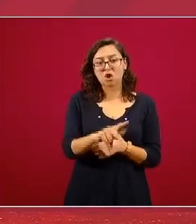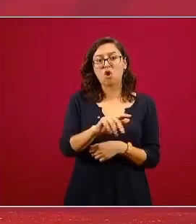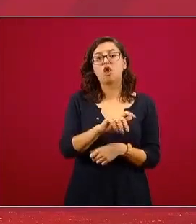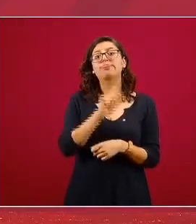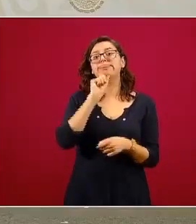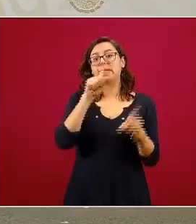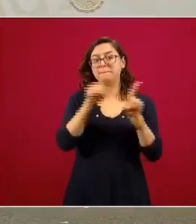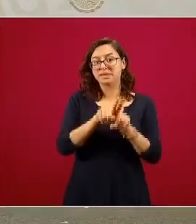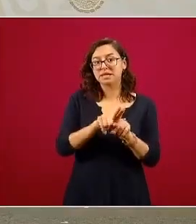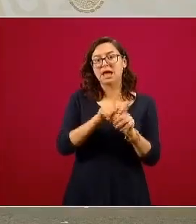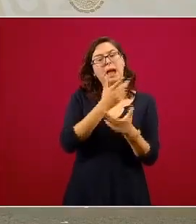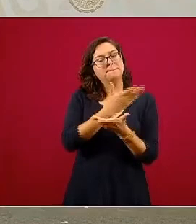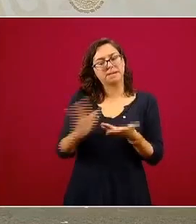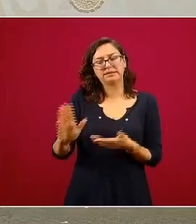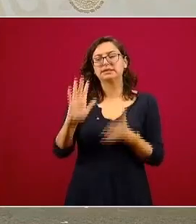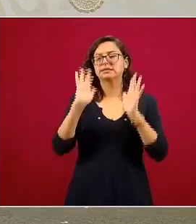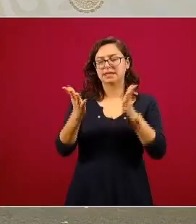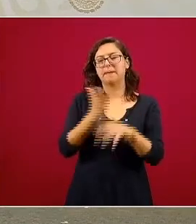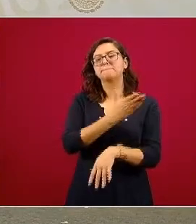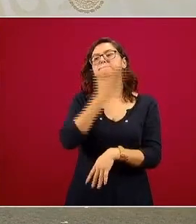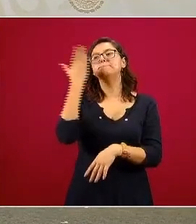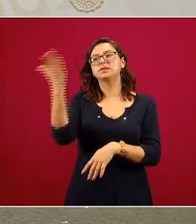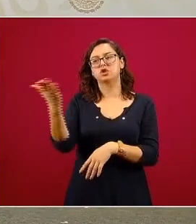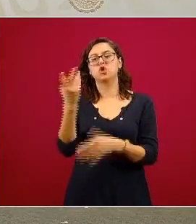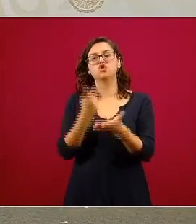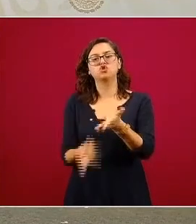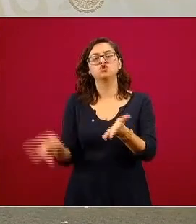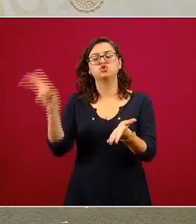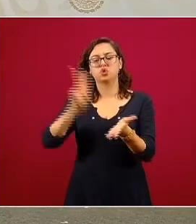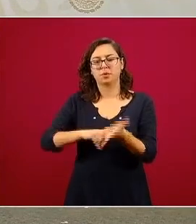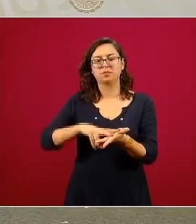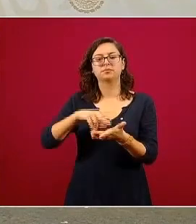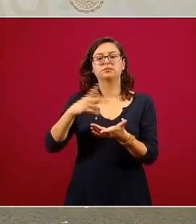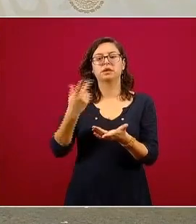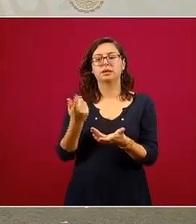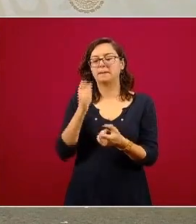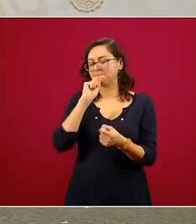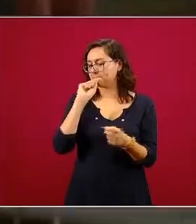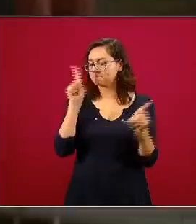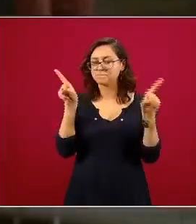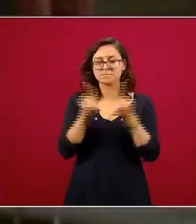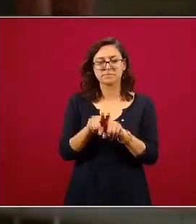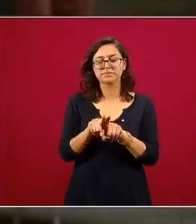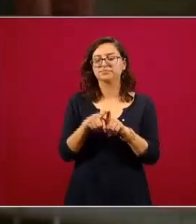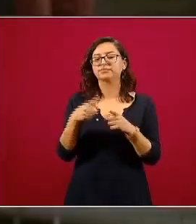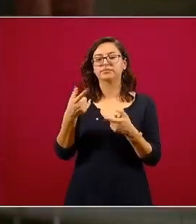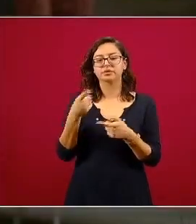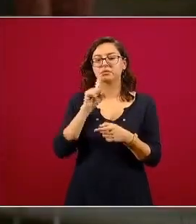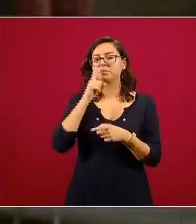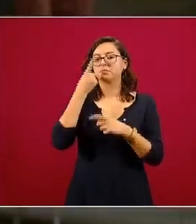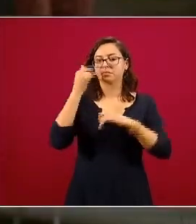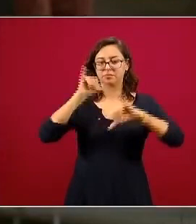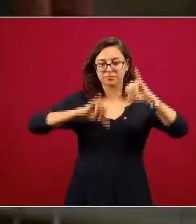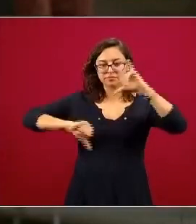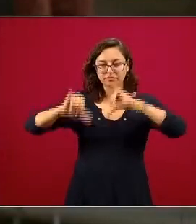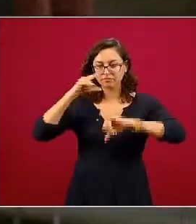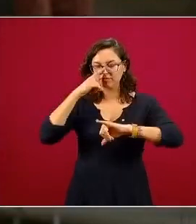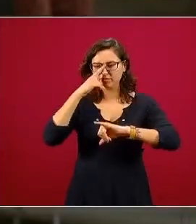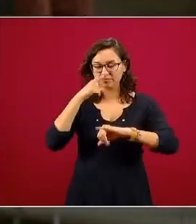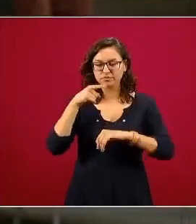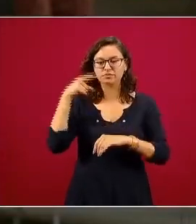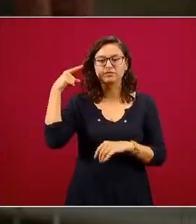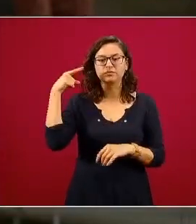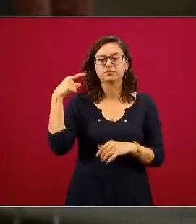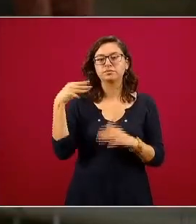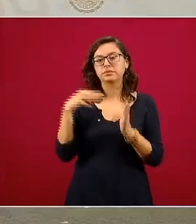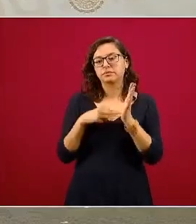una solicitud de toda una serie de pruebas, también de reacción en cadena de la polimerasa, sobre todo de la